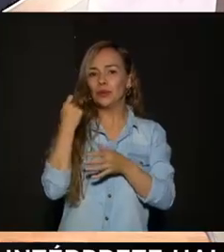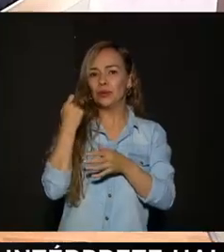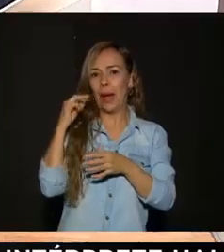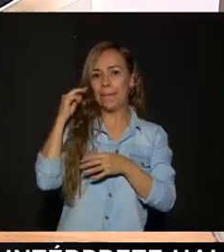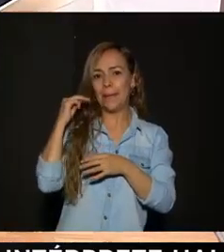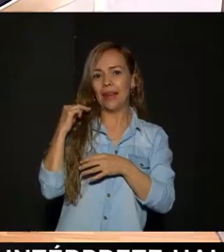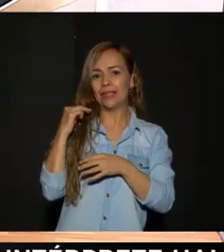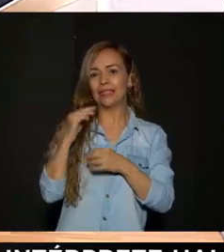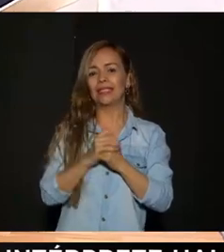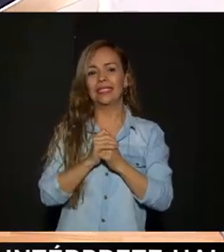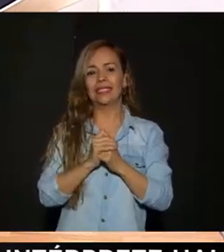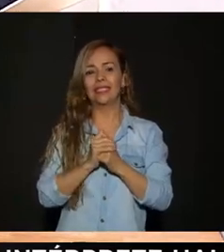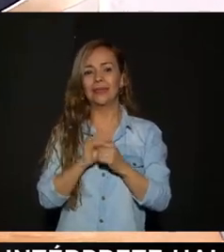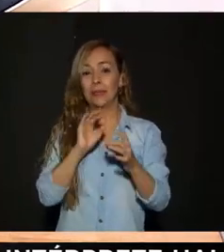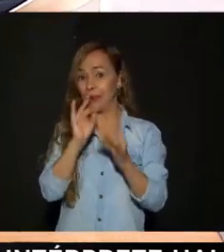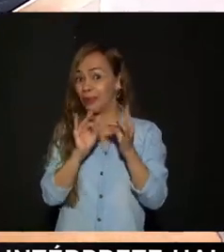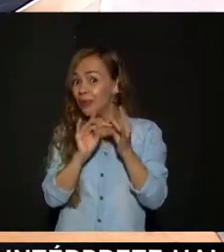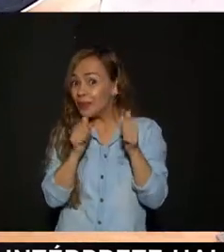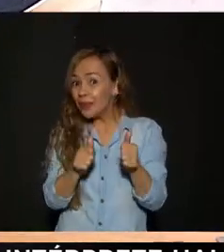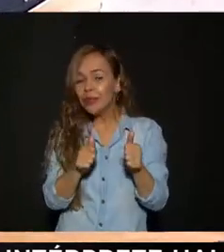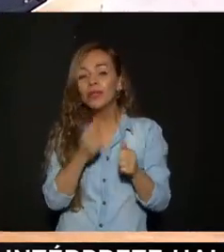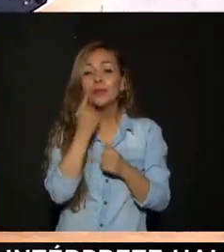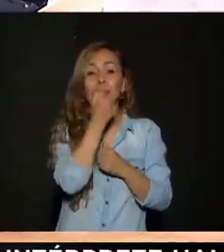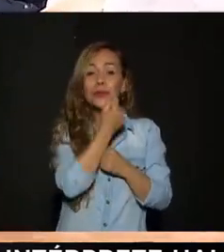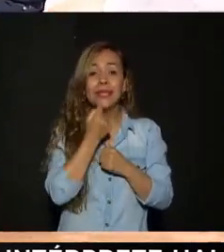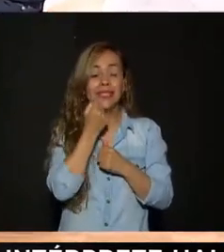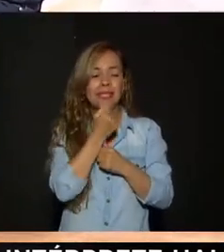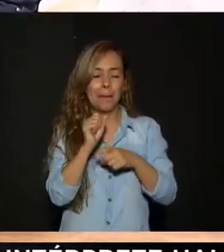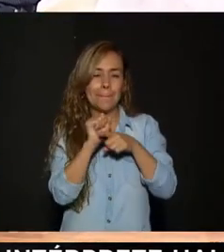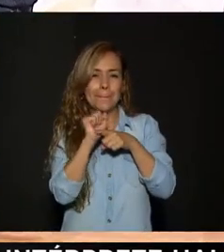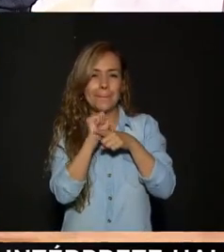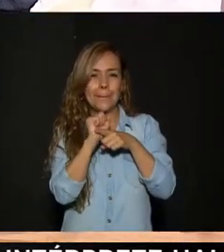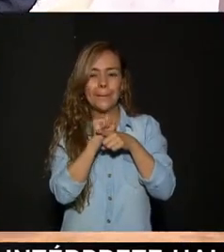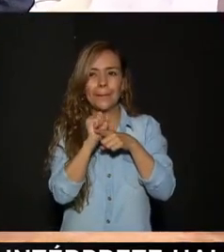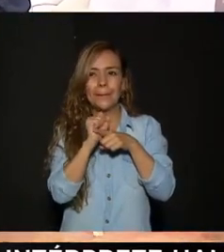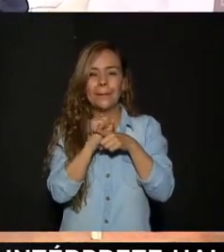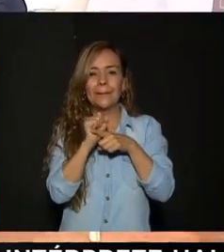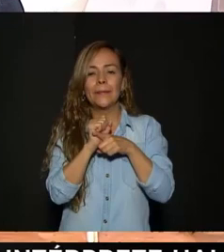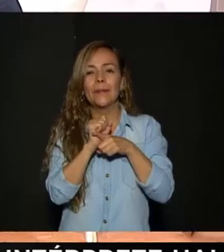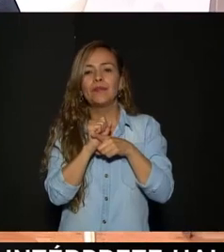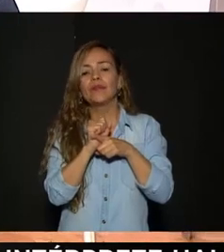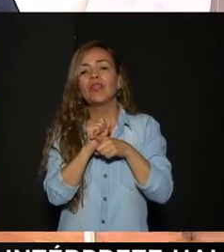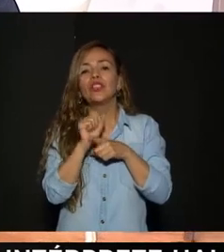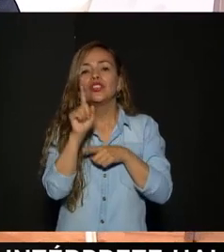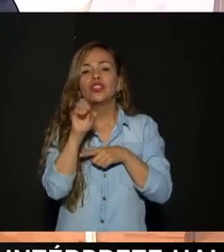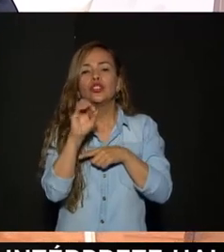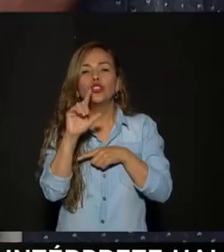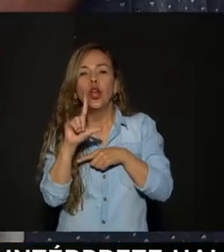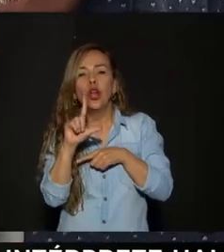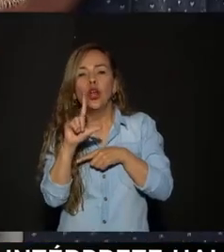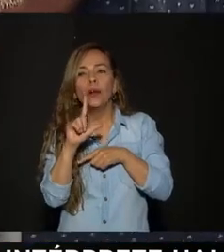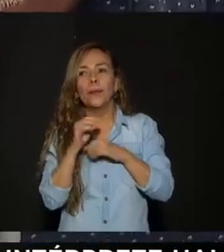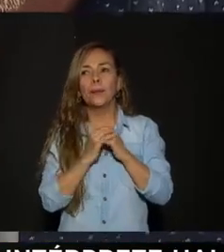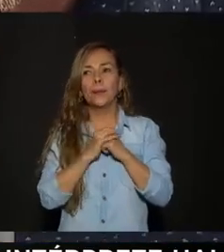Entonces, boquita, vamos a mirar si esa boquita funciona. Estamos preparados. Vamos a tocar ese Sol de abajo, a ver si nos suena. Vamos a tocarlo